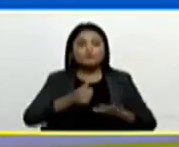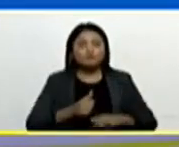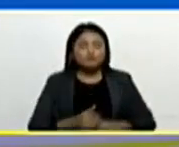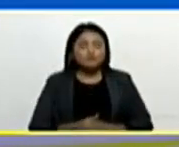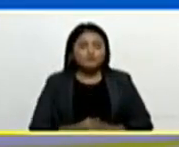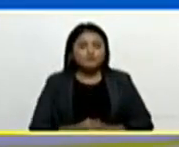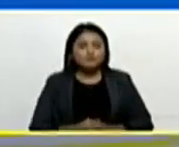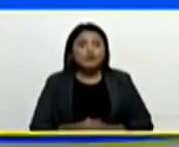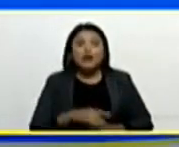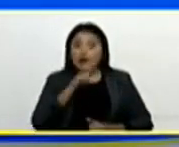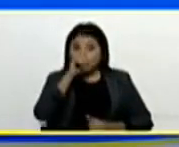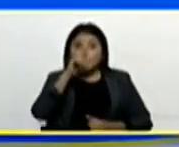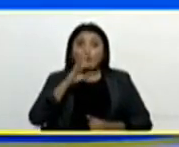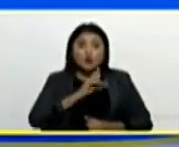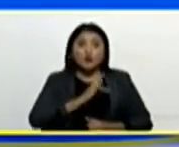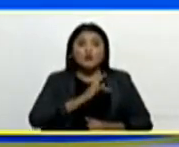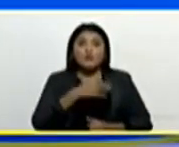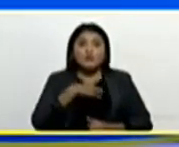comandante Chávez en Bolivia.